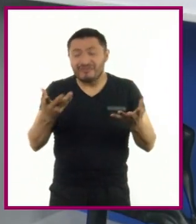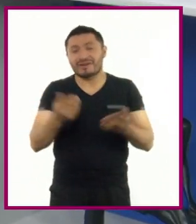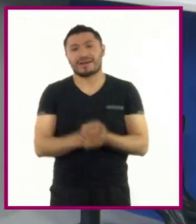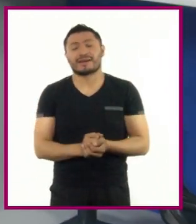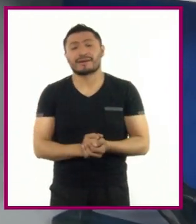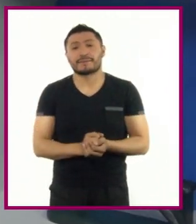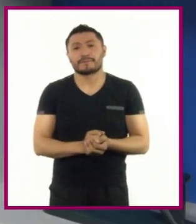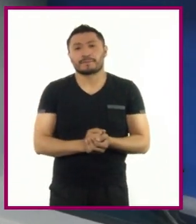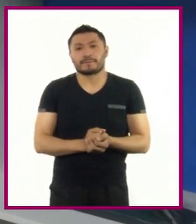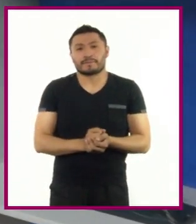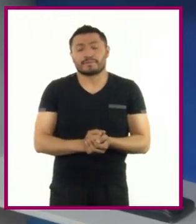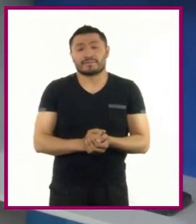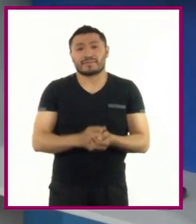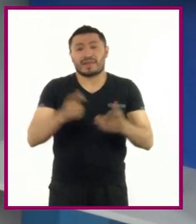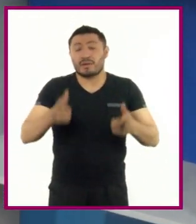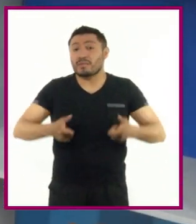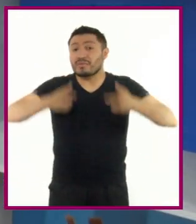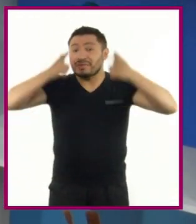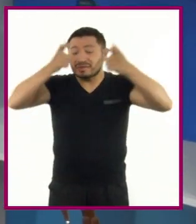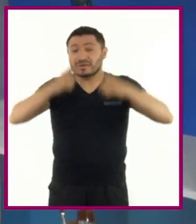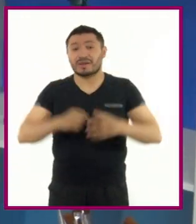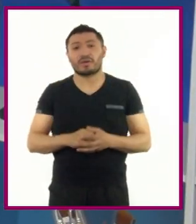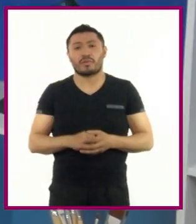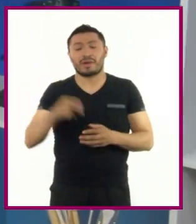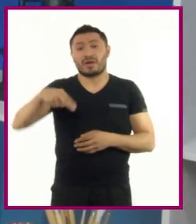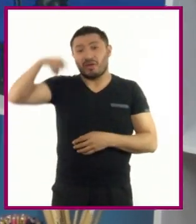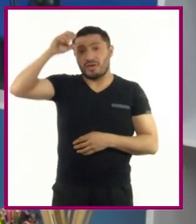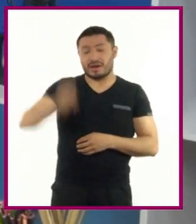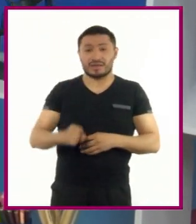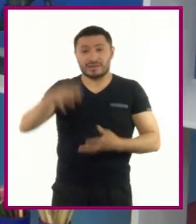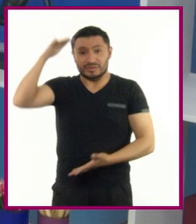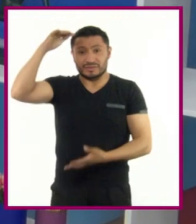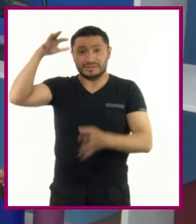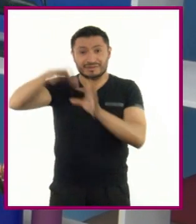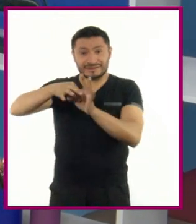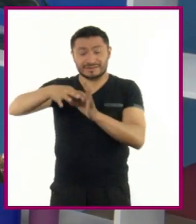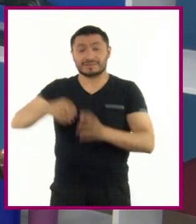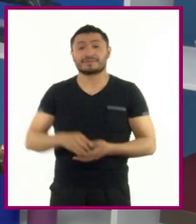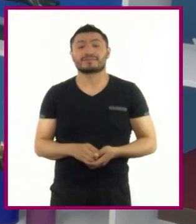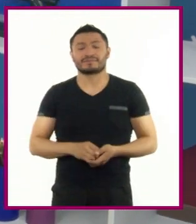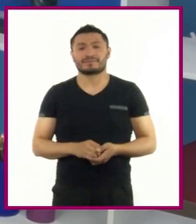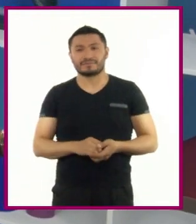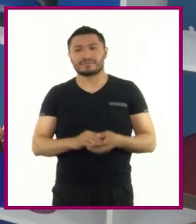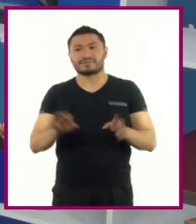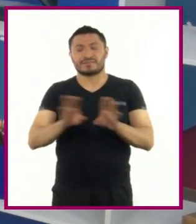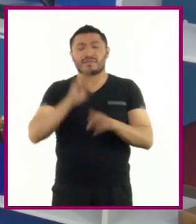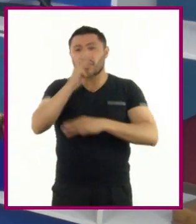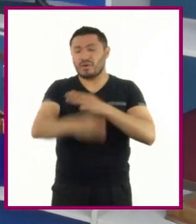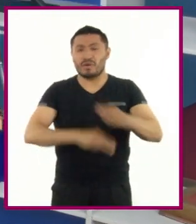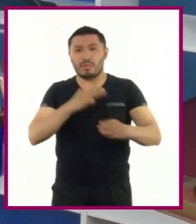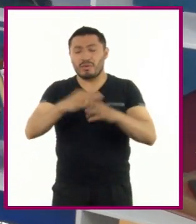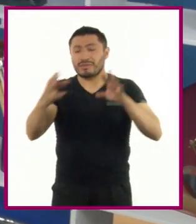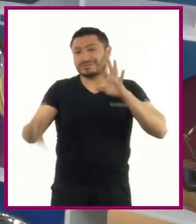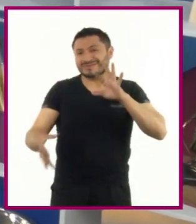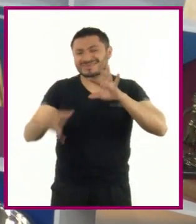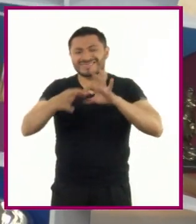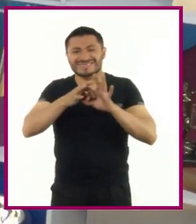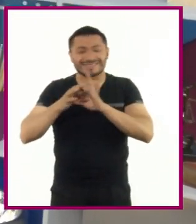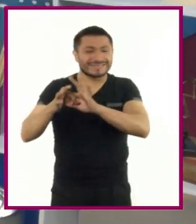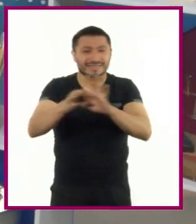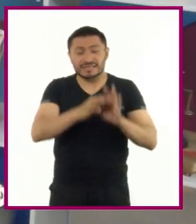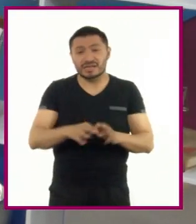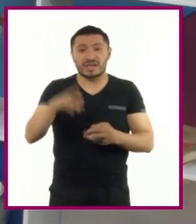la reducción del abismo norte-sur. La respuesta a los desafíos de un mundo interdependiente, a las revoluciones